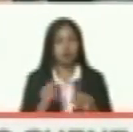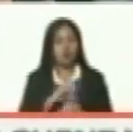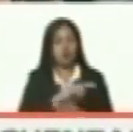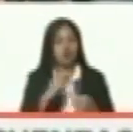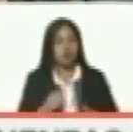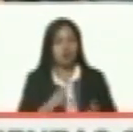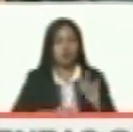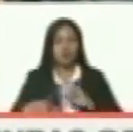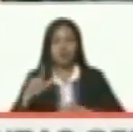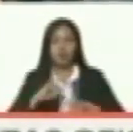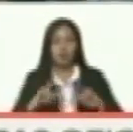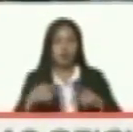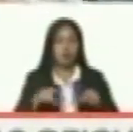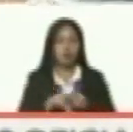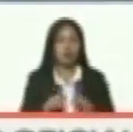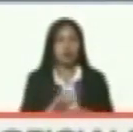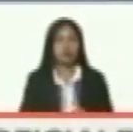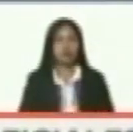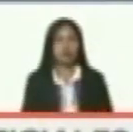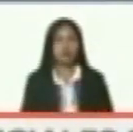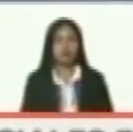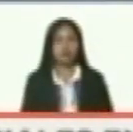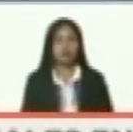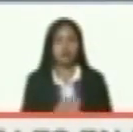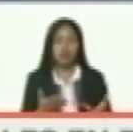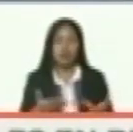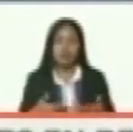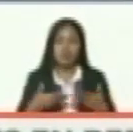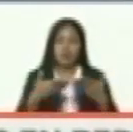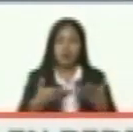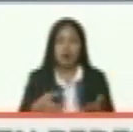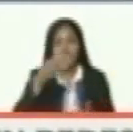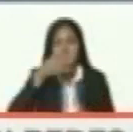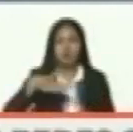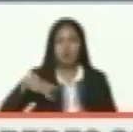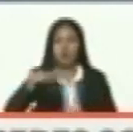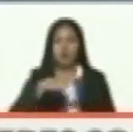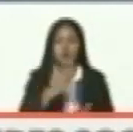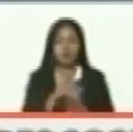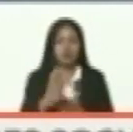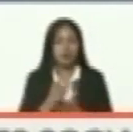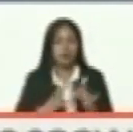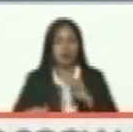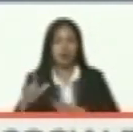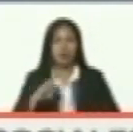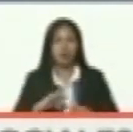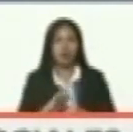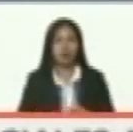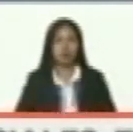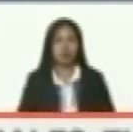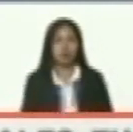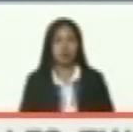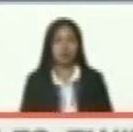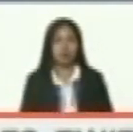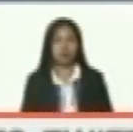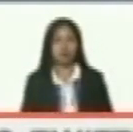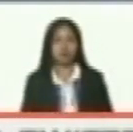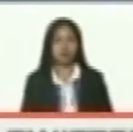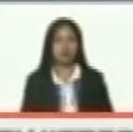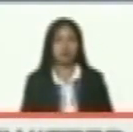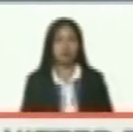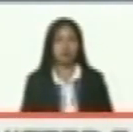poder de amor para entregarle a nuestro pueblo siempre amor, amor, amor.